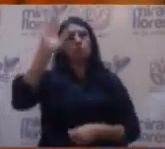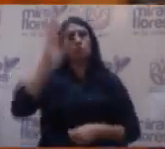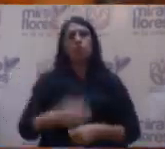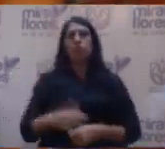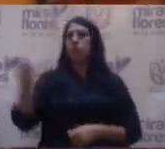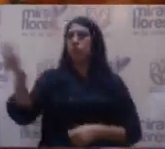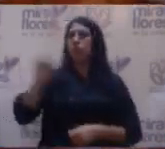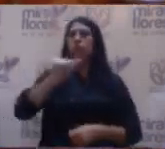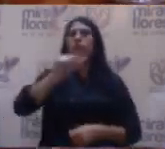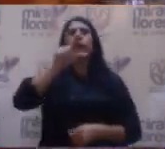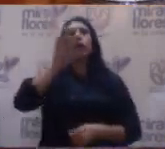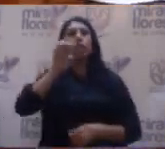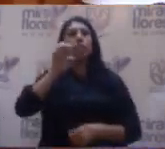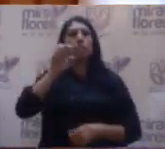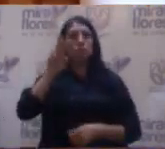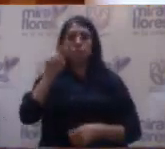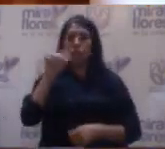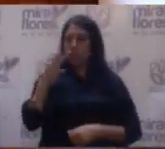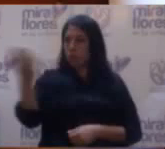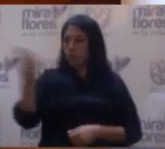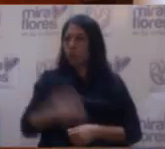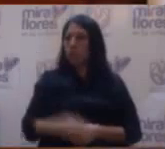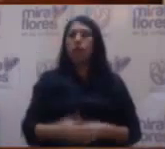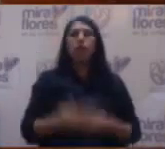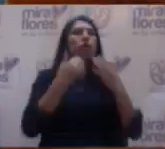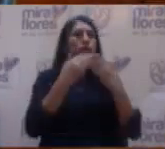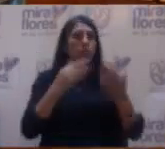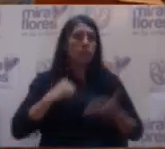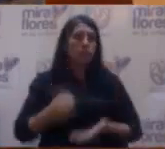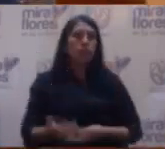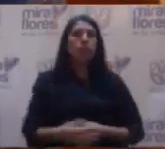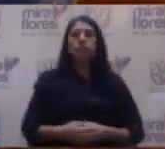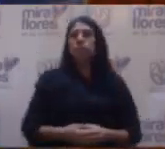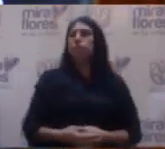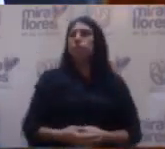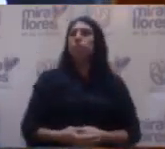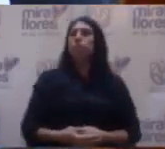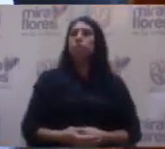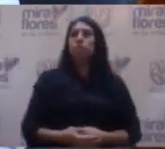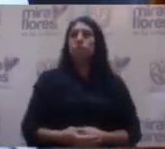Señor Albertis, tiene el uso de la palabra. Gracias, señor alcalde.